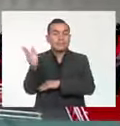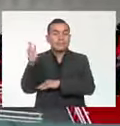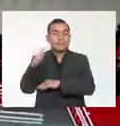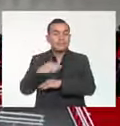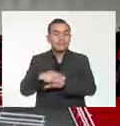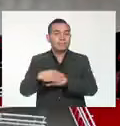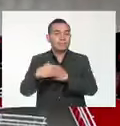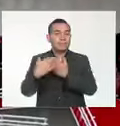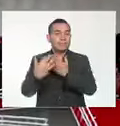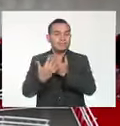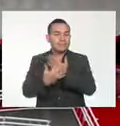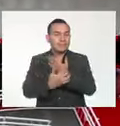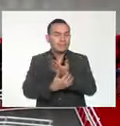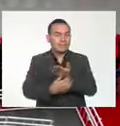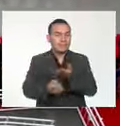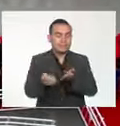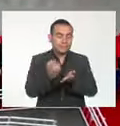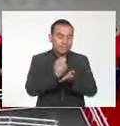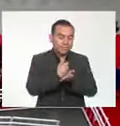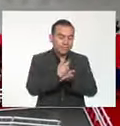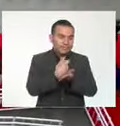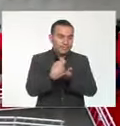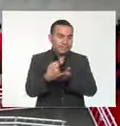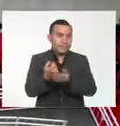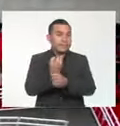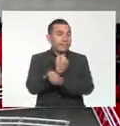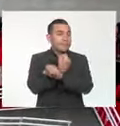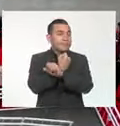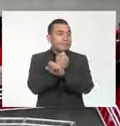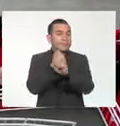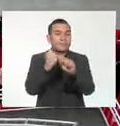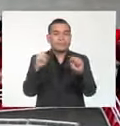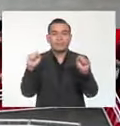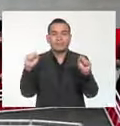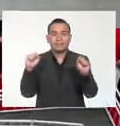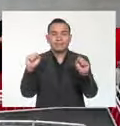bandera con su sangre escribió